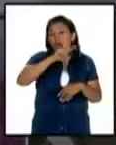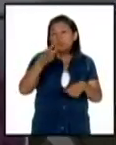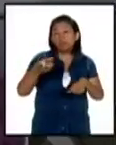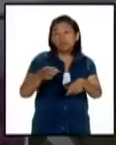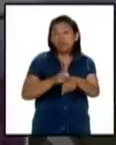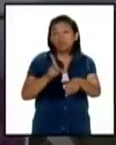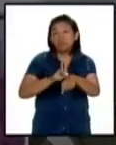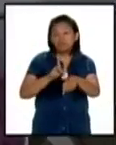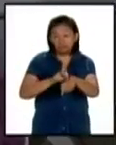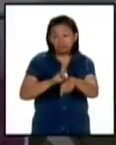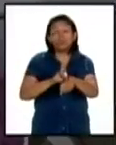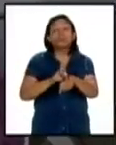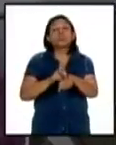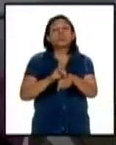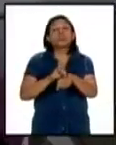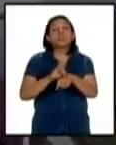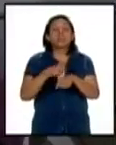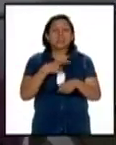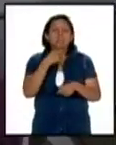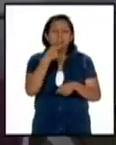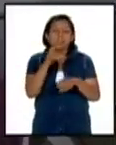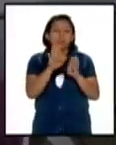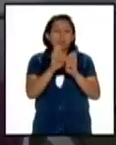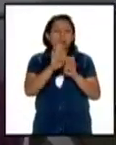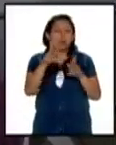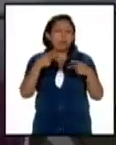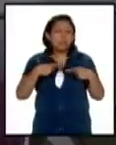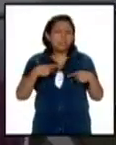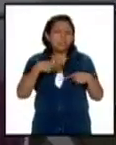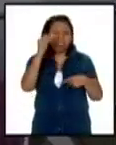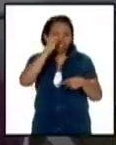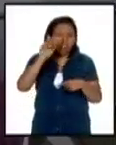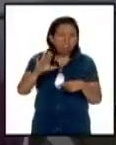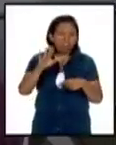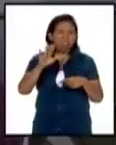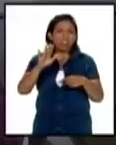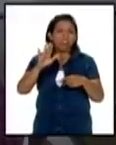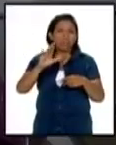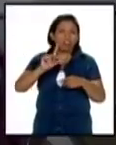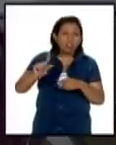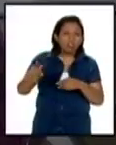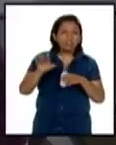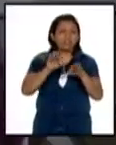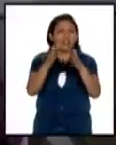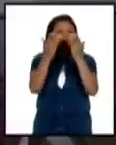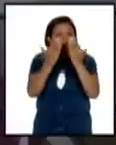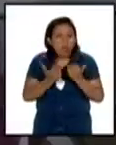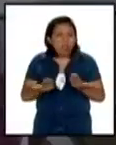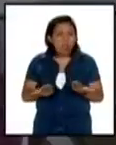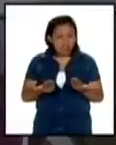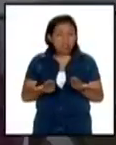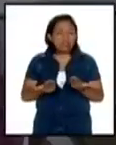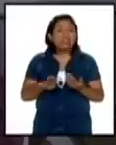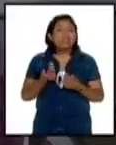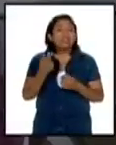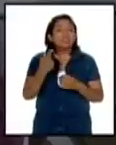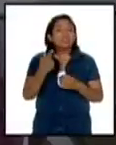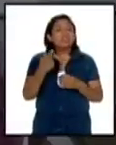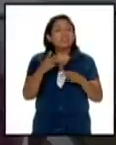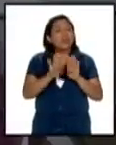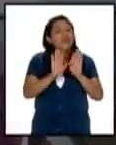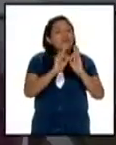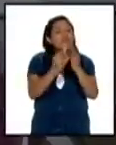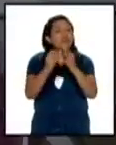más. Hablamos, bueno, del abandono, de la marginación, de la falta de empleo, y con sus diferentes